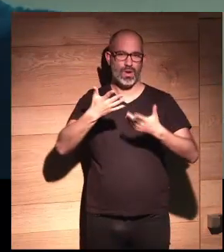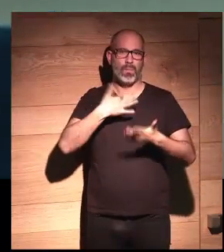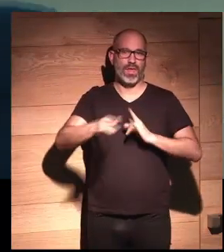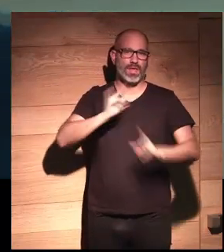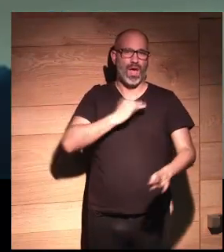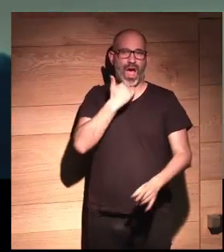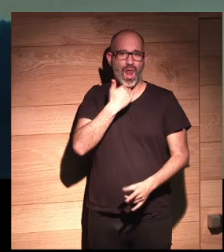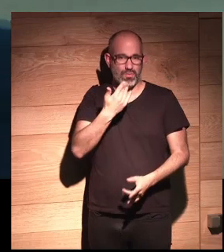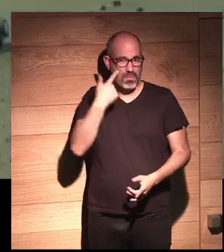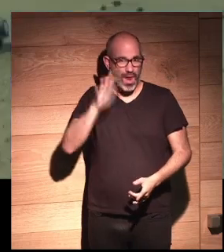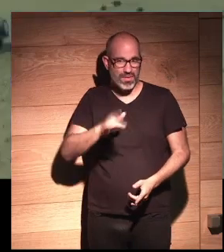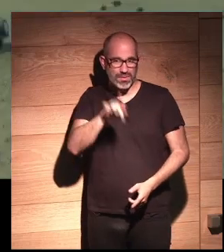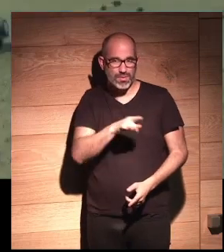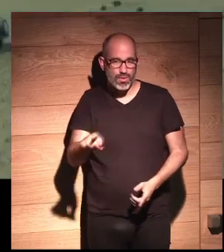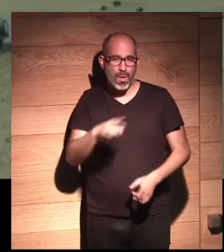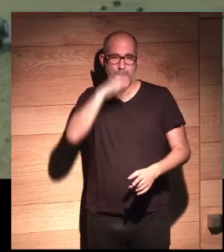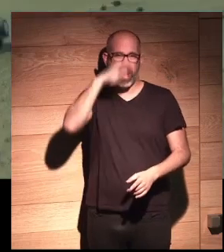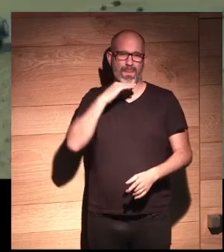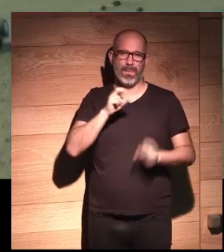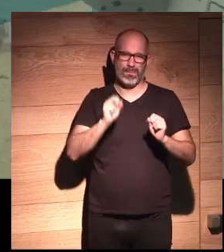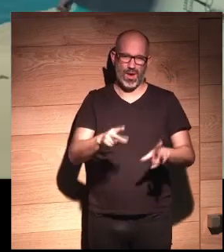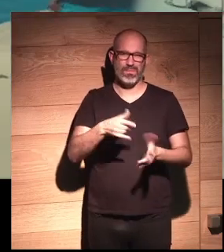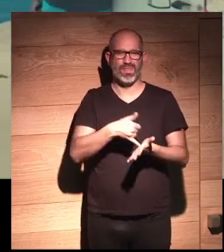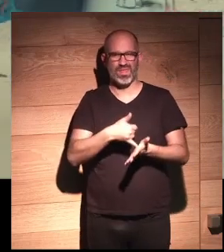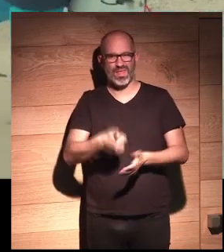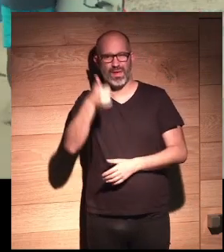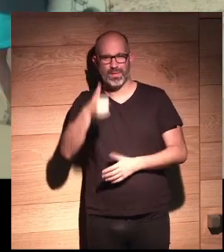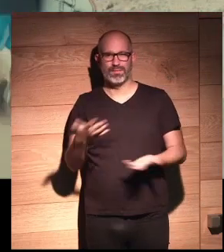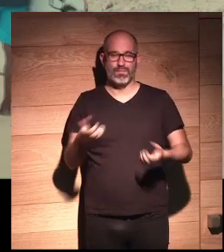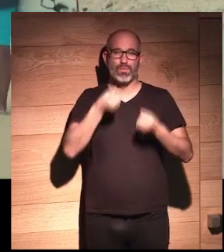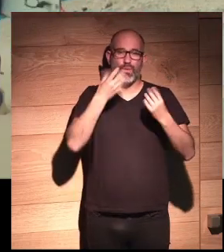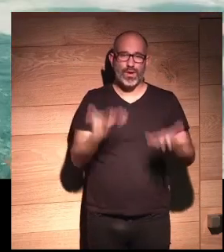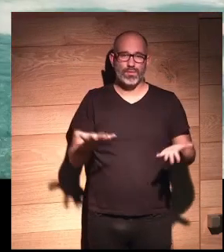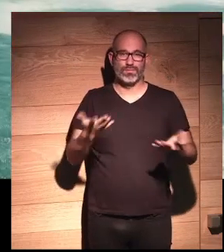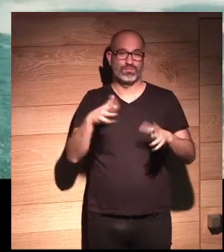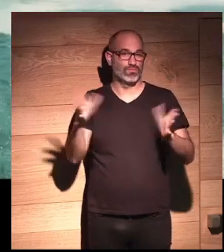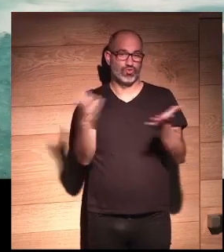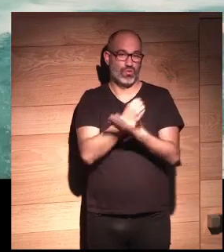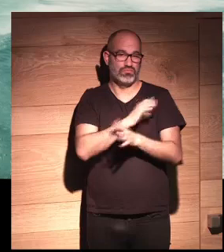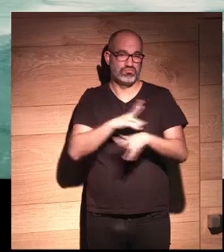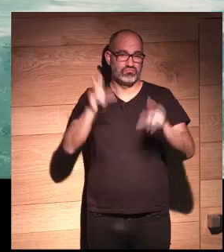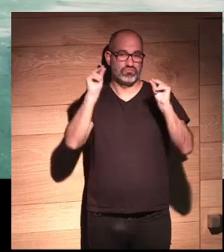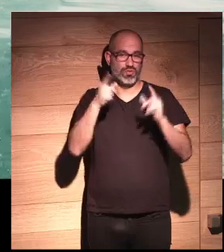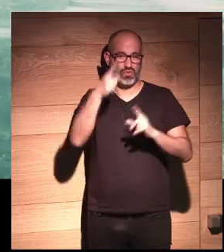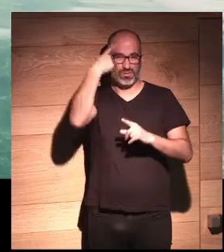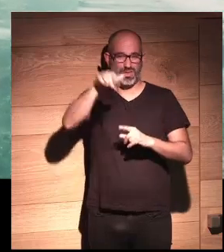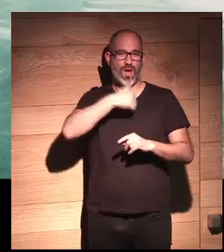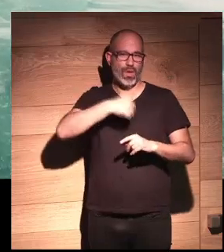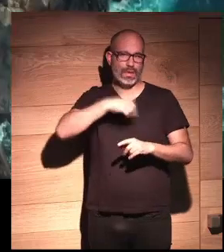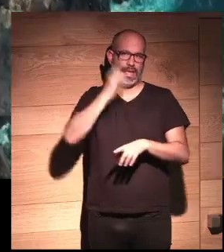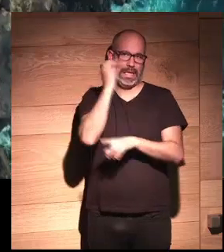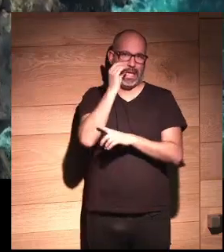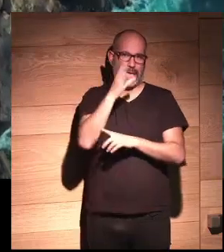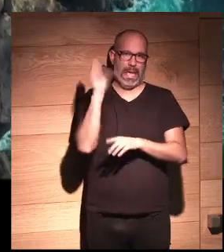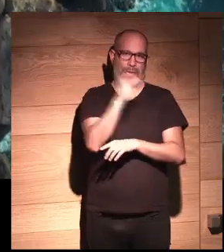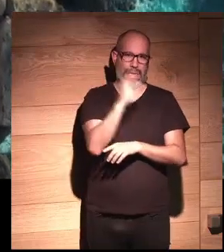llamar alguna vez, ¿no te parece? Papá está peor, más débil. Bueno, eso es todo. Sé que no aguantas las charlas.